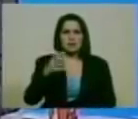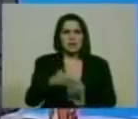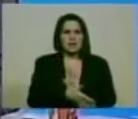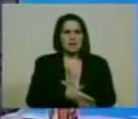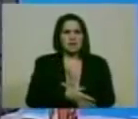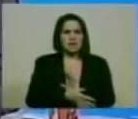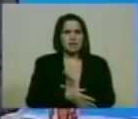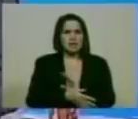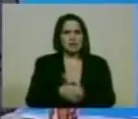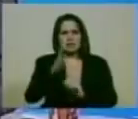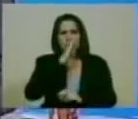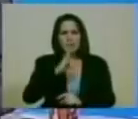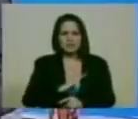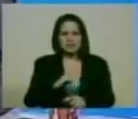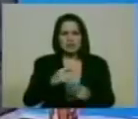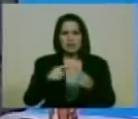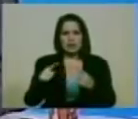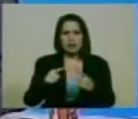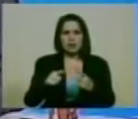de Brasil.